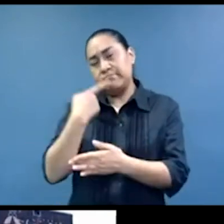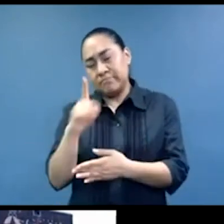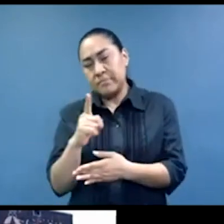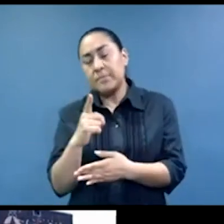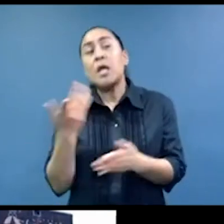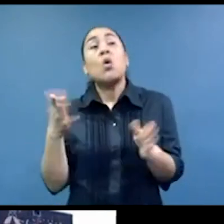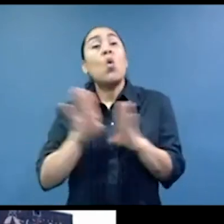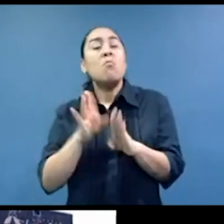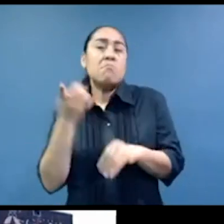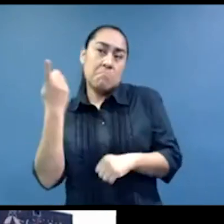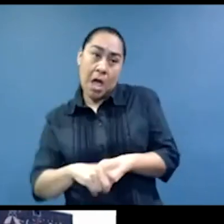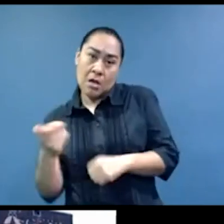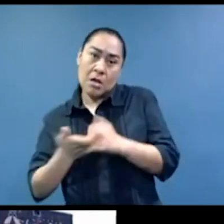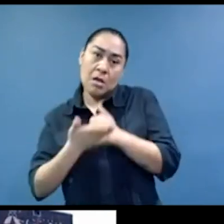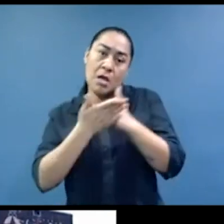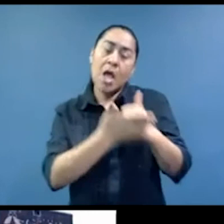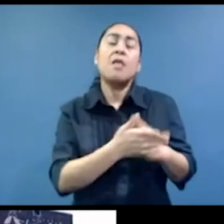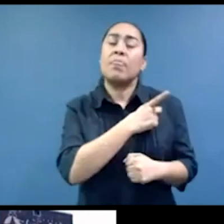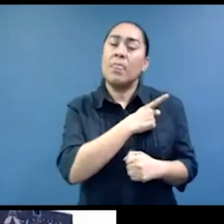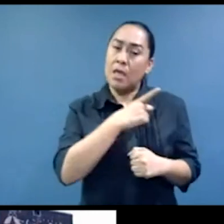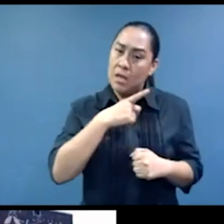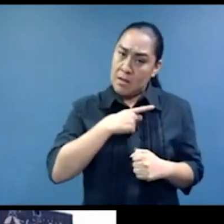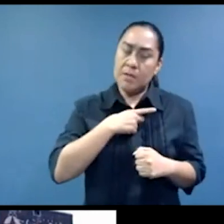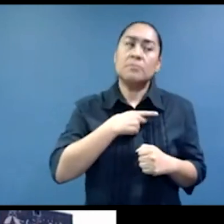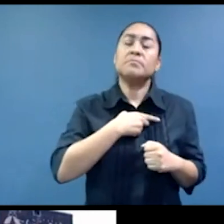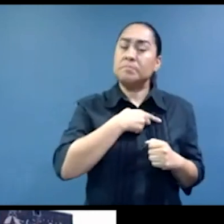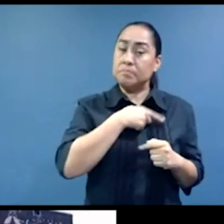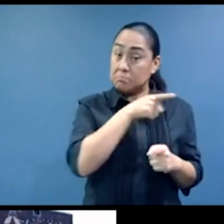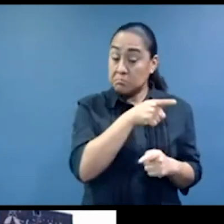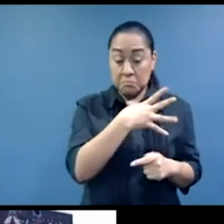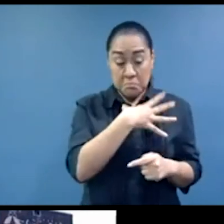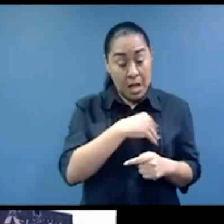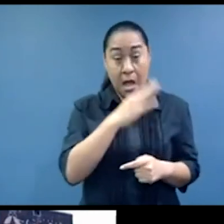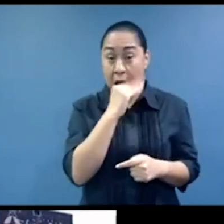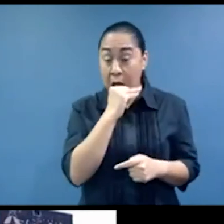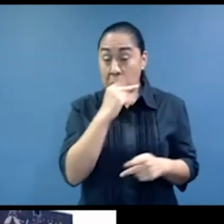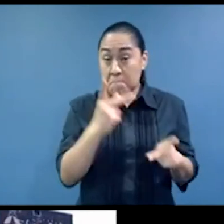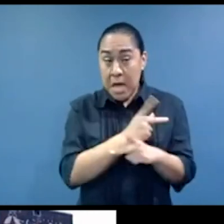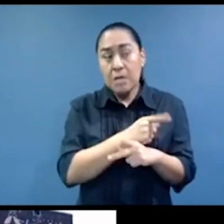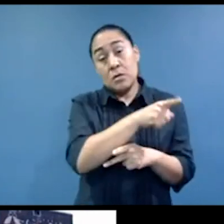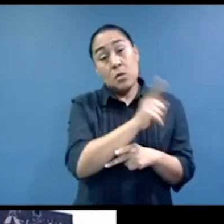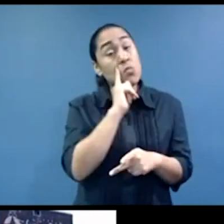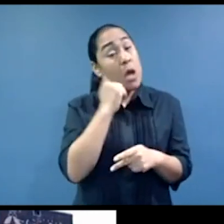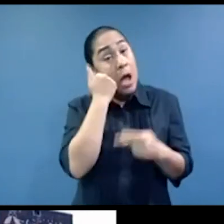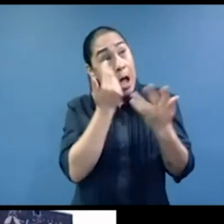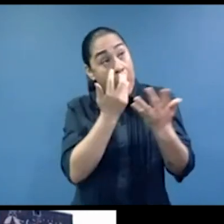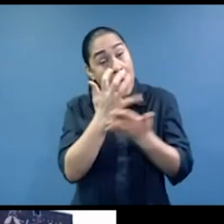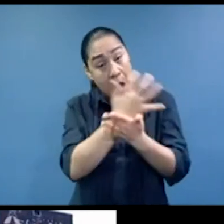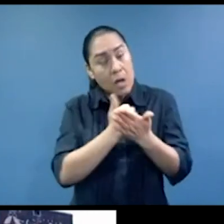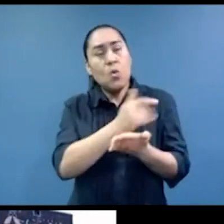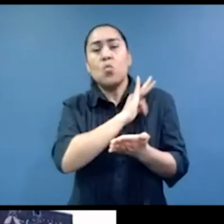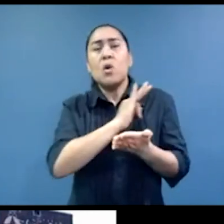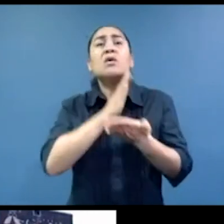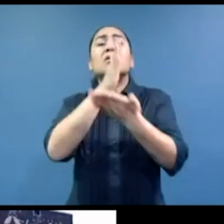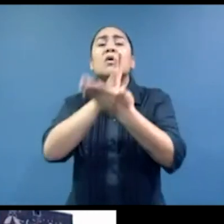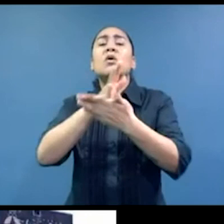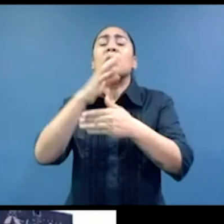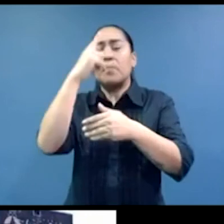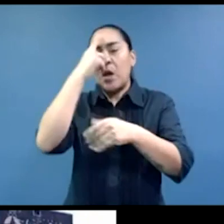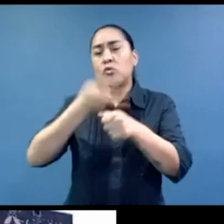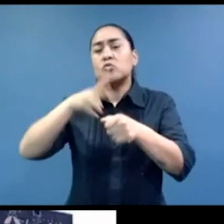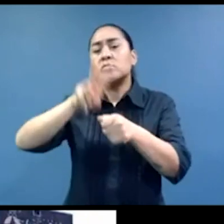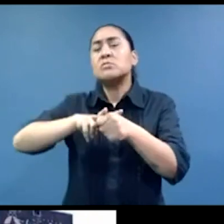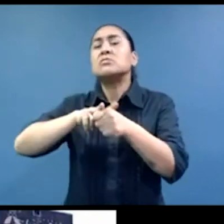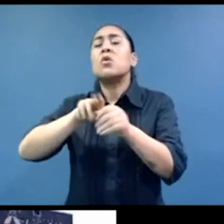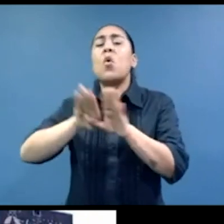reparación es que se garantice el acceso a técnicas de reproducción asistida si es deseo de la quejosa, ¿no? Y creo que justamente, como lo comentaba,